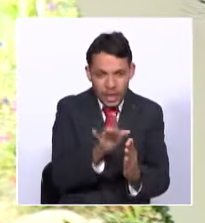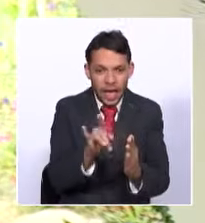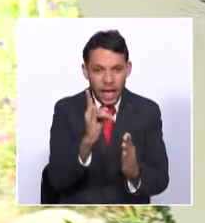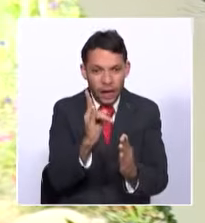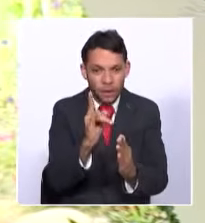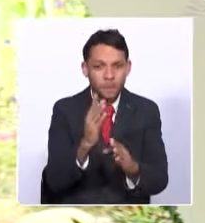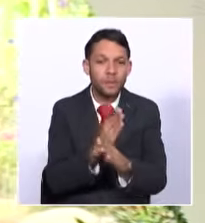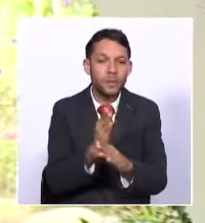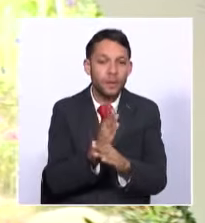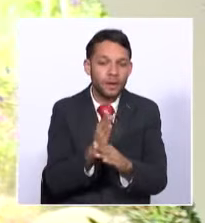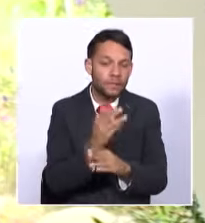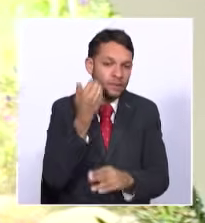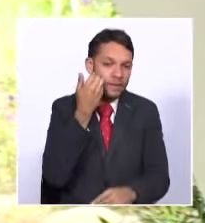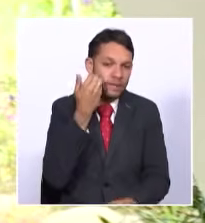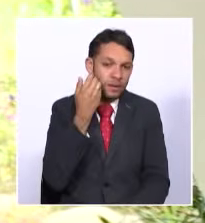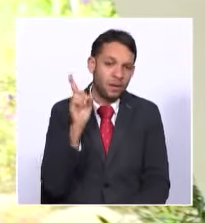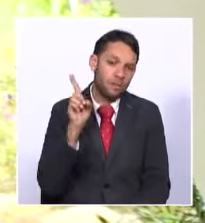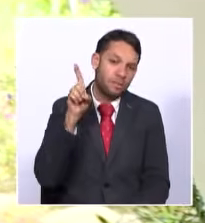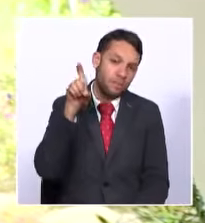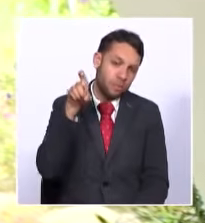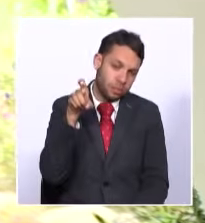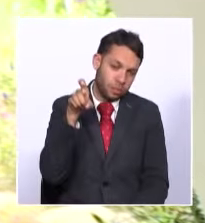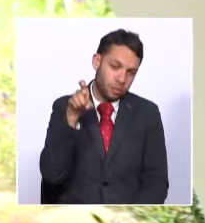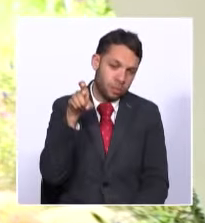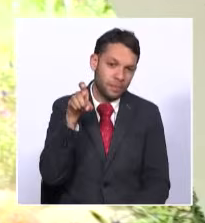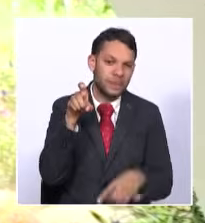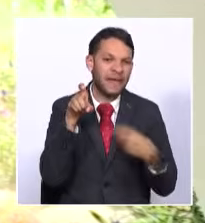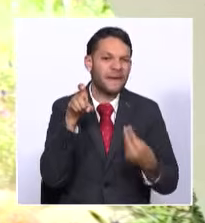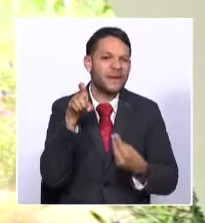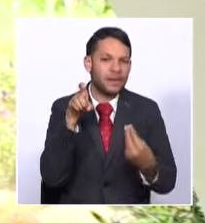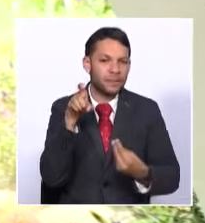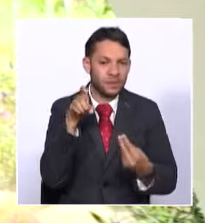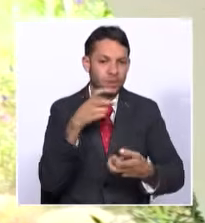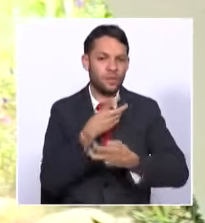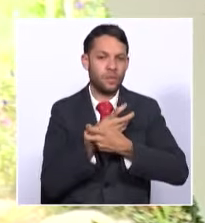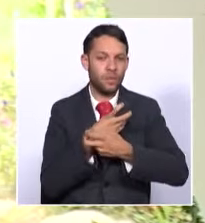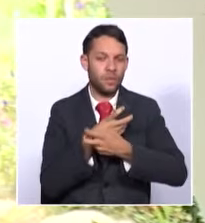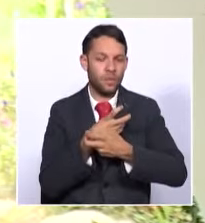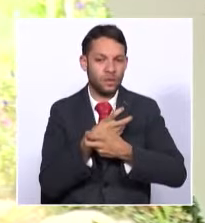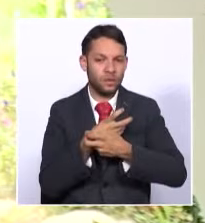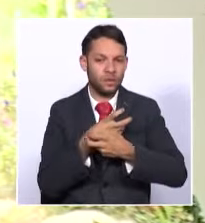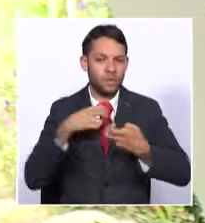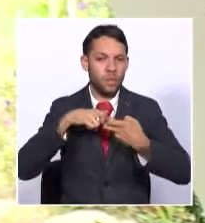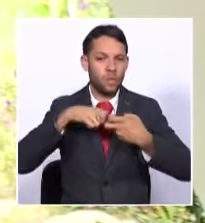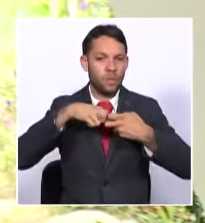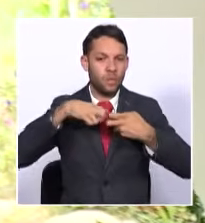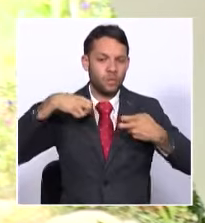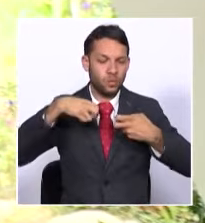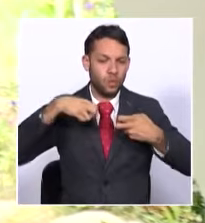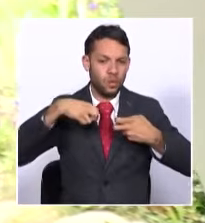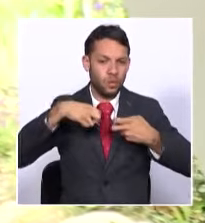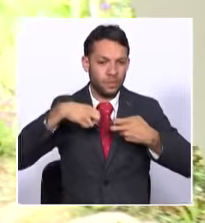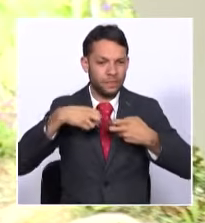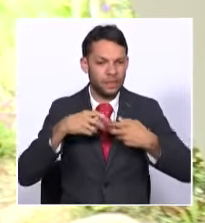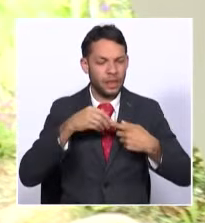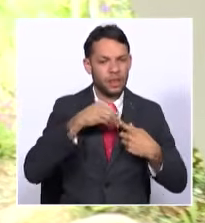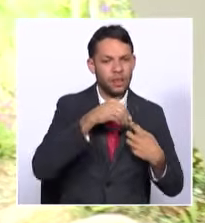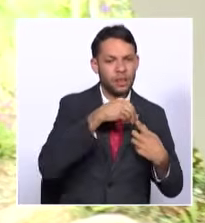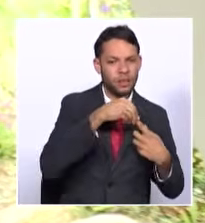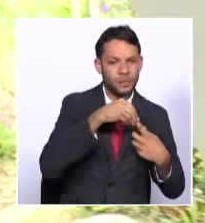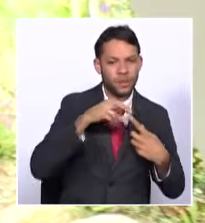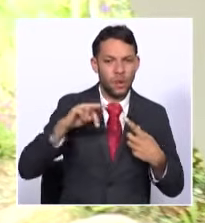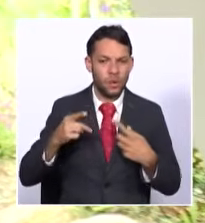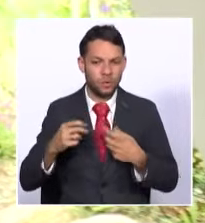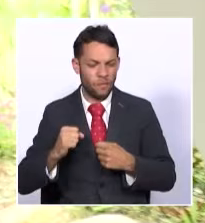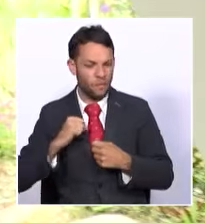sea, que la columna se me va hacia un lado, los músculos de un lado comienzan a volverse más débiles y el otro lado comienzan a jalar con más